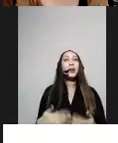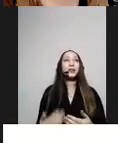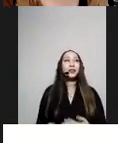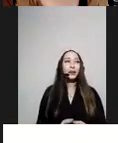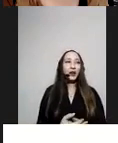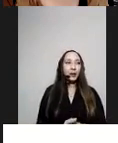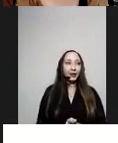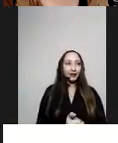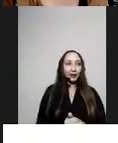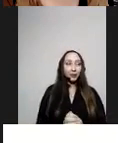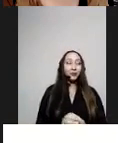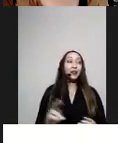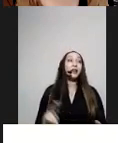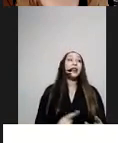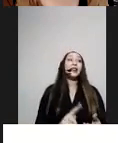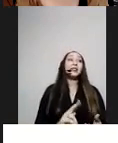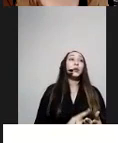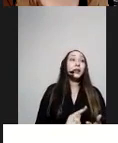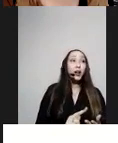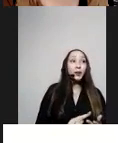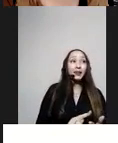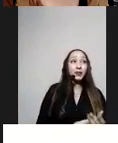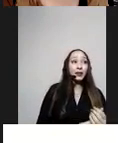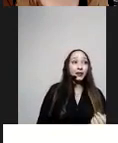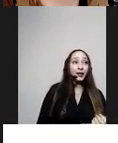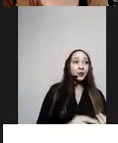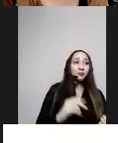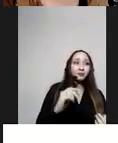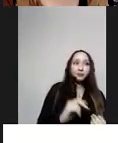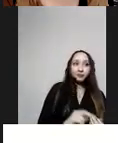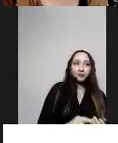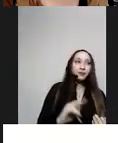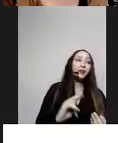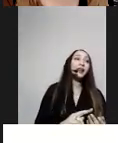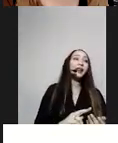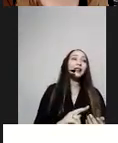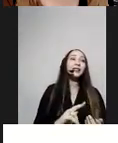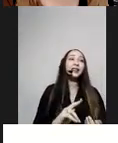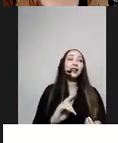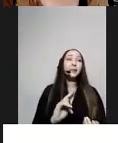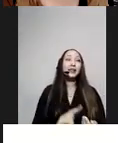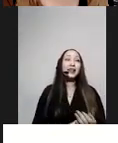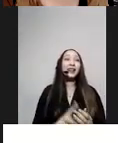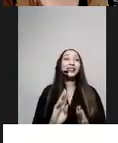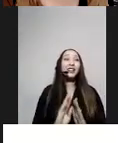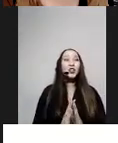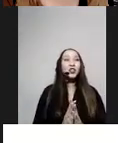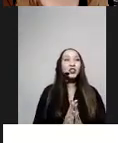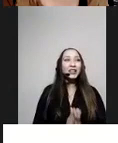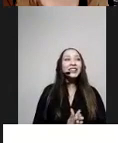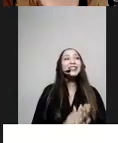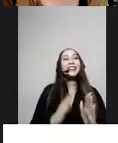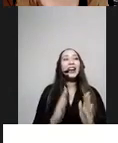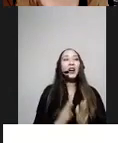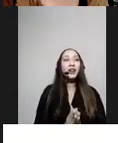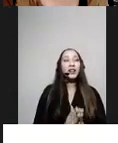que persistimos en la práctica. La segunda recomendación que les traigo es practicar estar